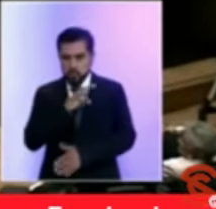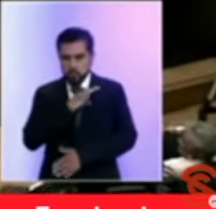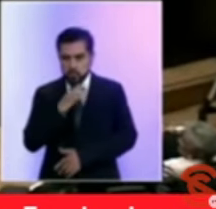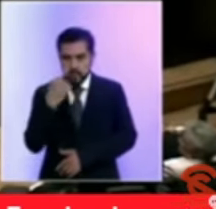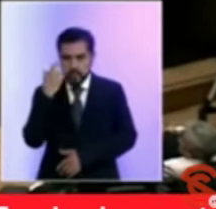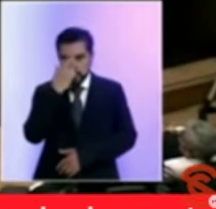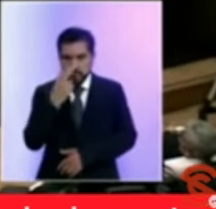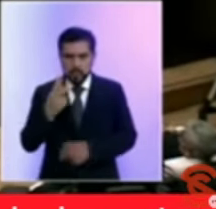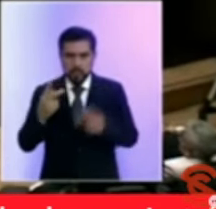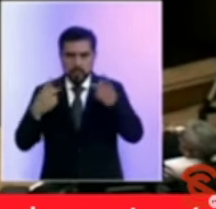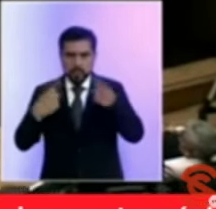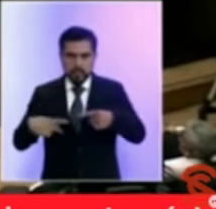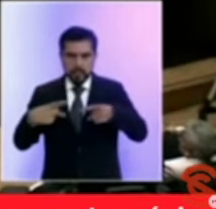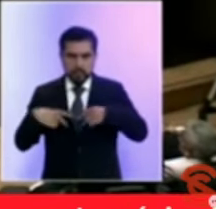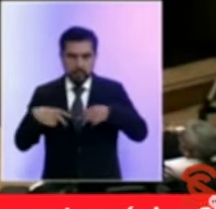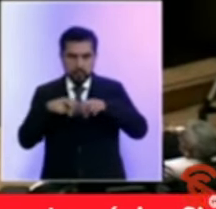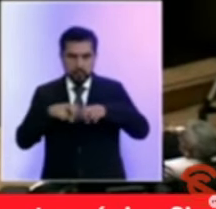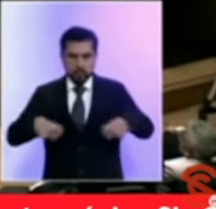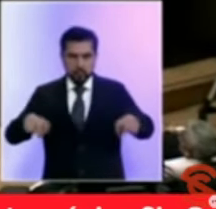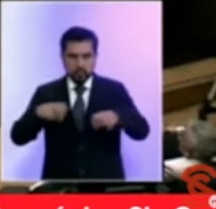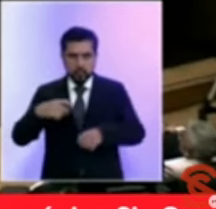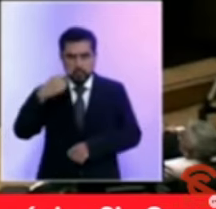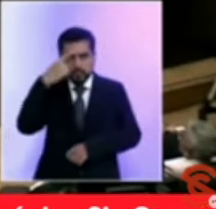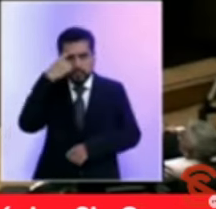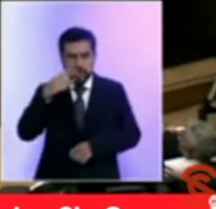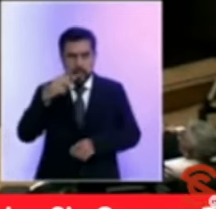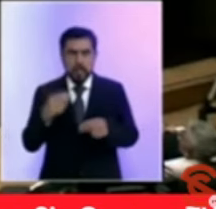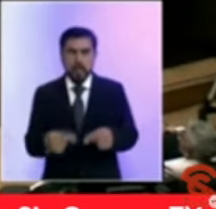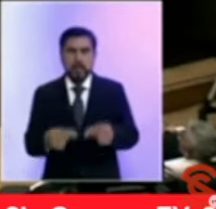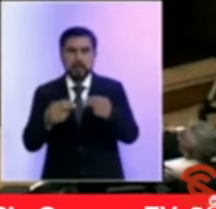deentre yenta con elun